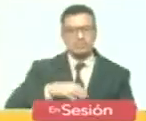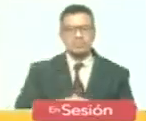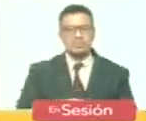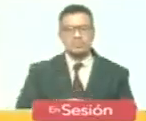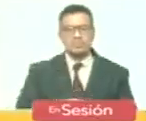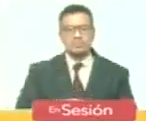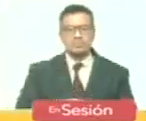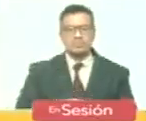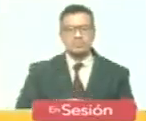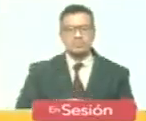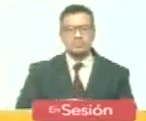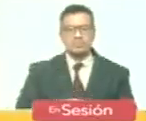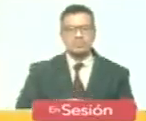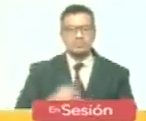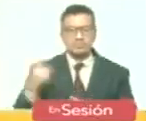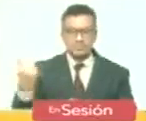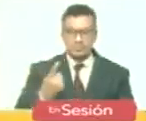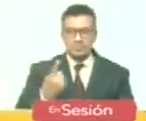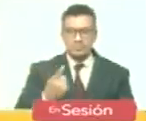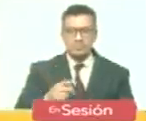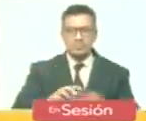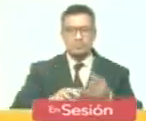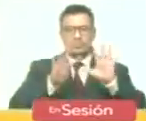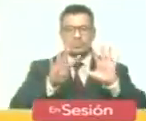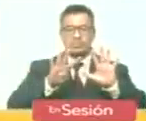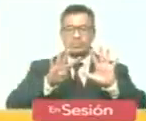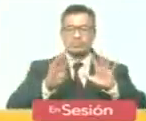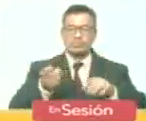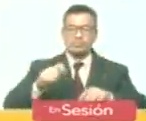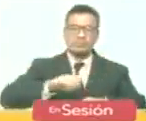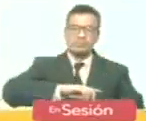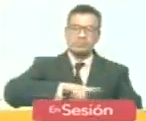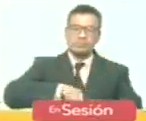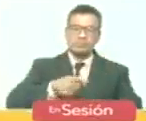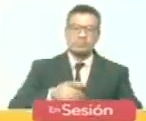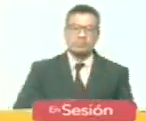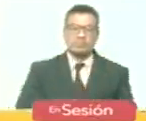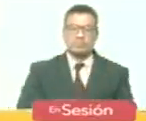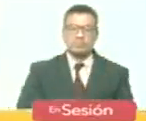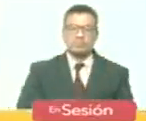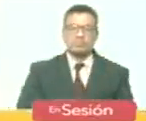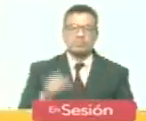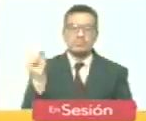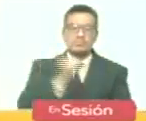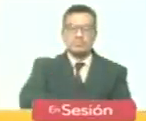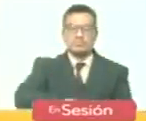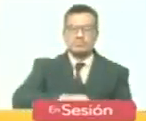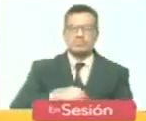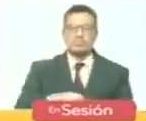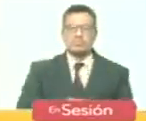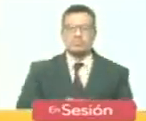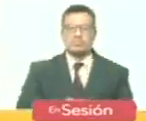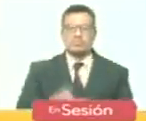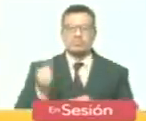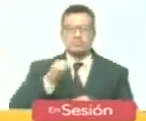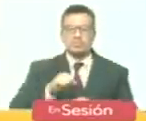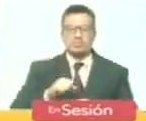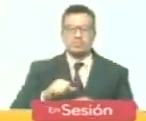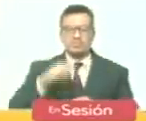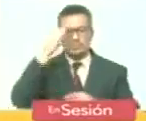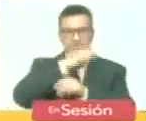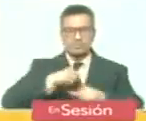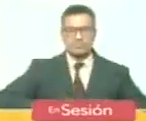tan pronto tomaron Joroto, 9 meses después estaba derrocado por una junta